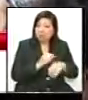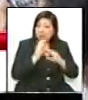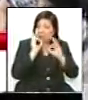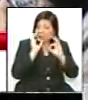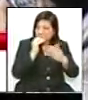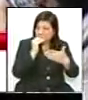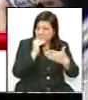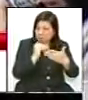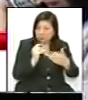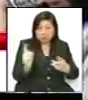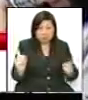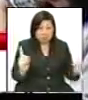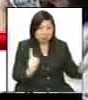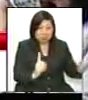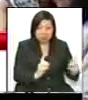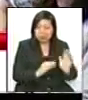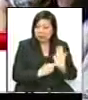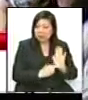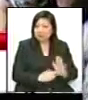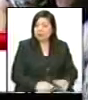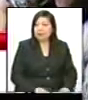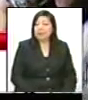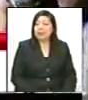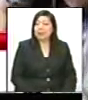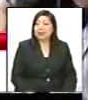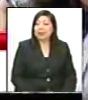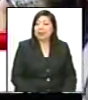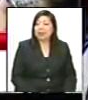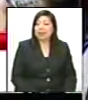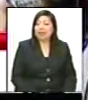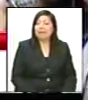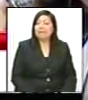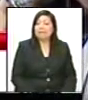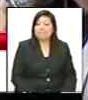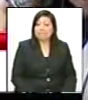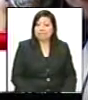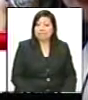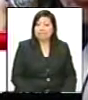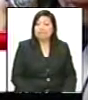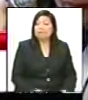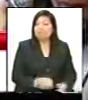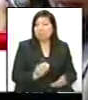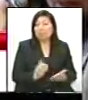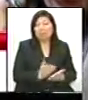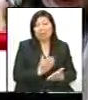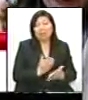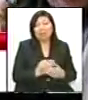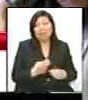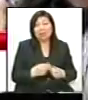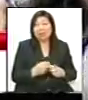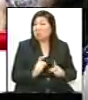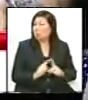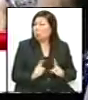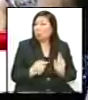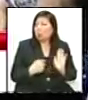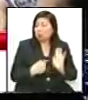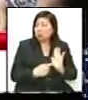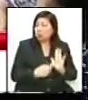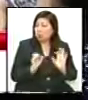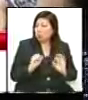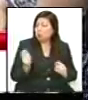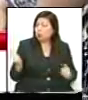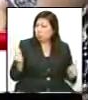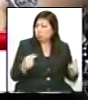trabajo proactivo en bien del país, de estar presentes, aún en medio de estas fechas bastante complicadas, pero nuestra presencia muestra de que siempre